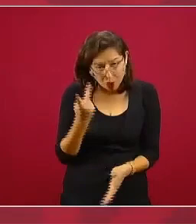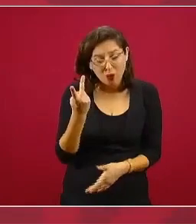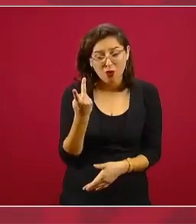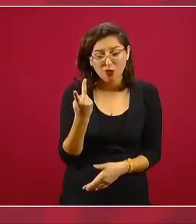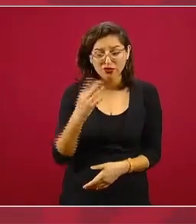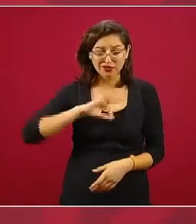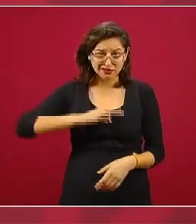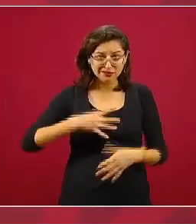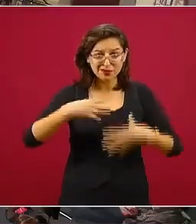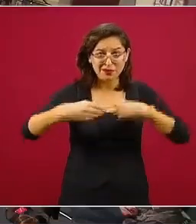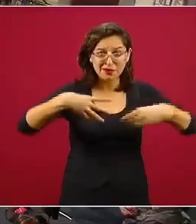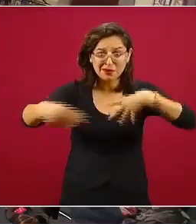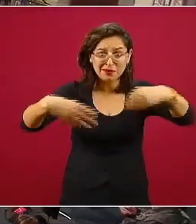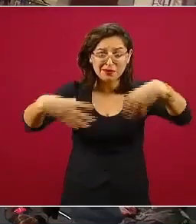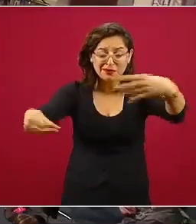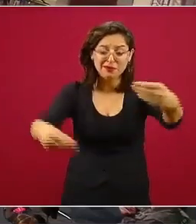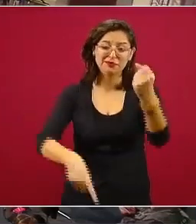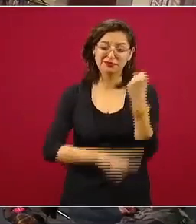regrese el problema.